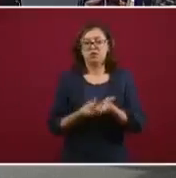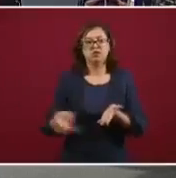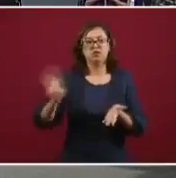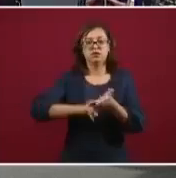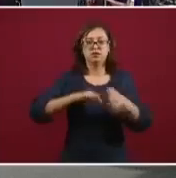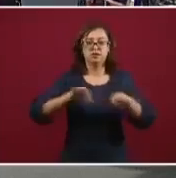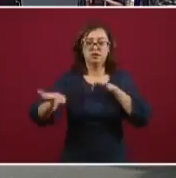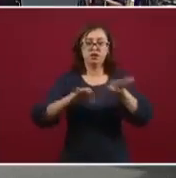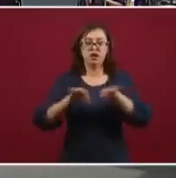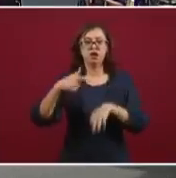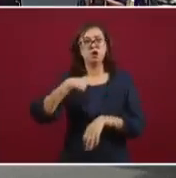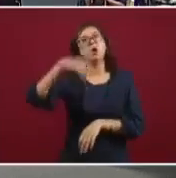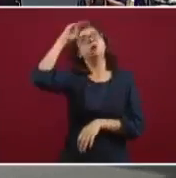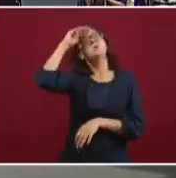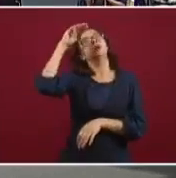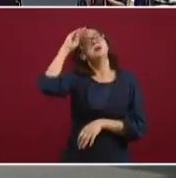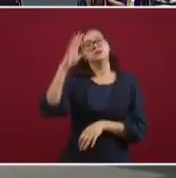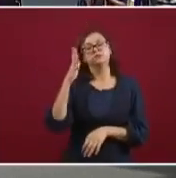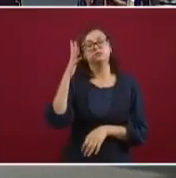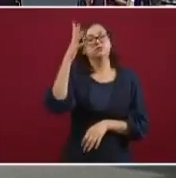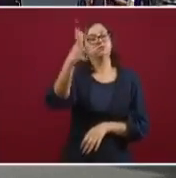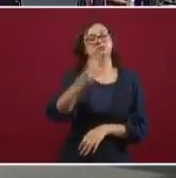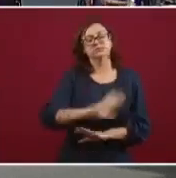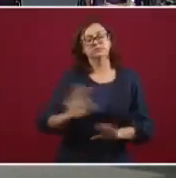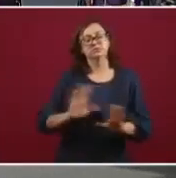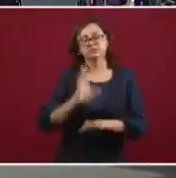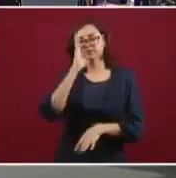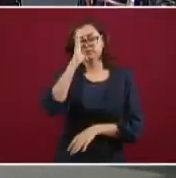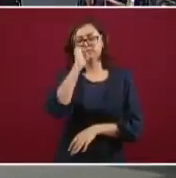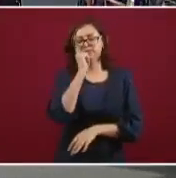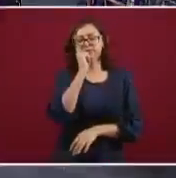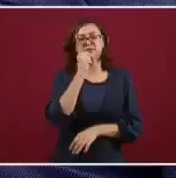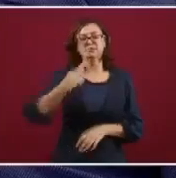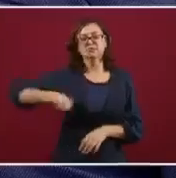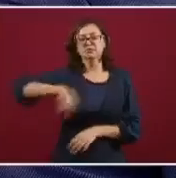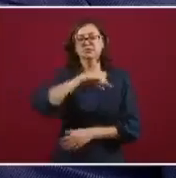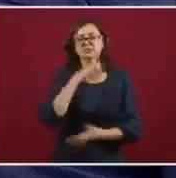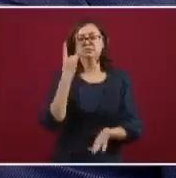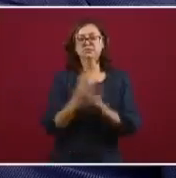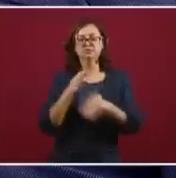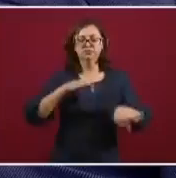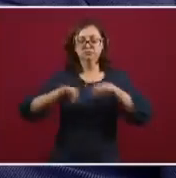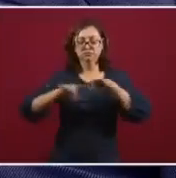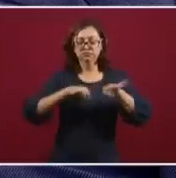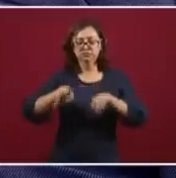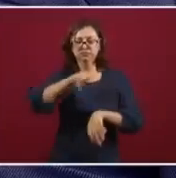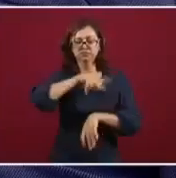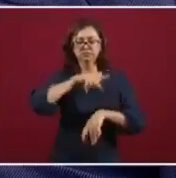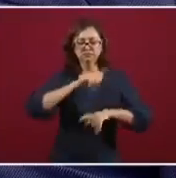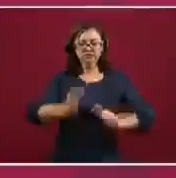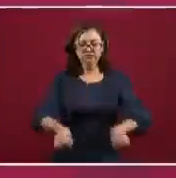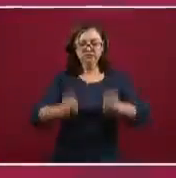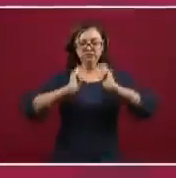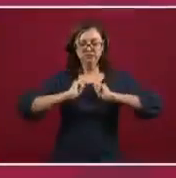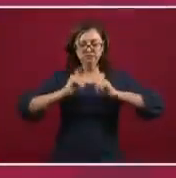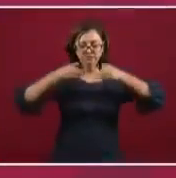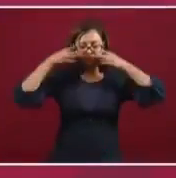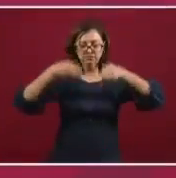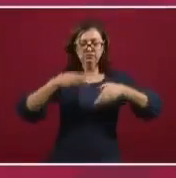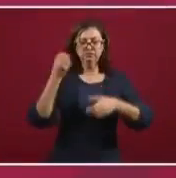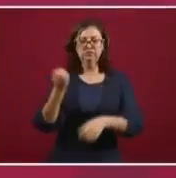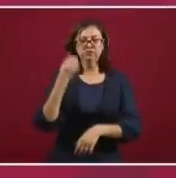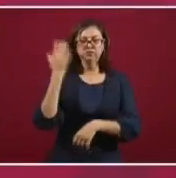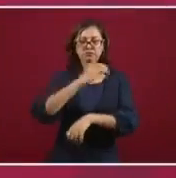dando nosotros una proyección de cuánto. Nosotros lo que estamos haciendo es trabajando. Ahorita terminando esta